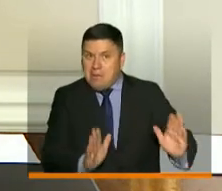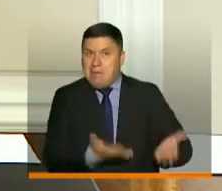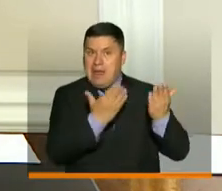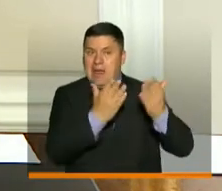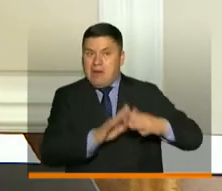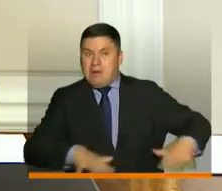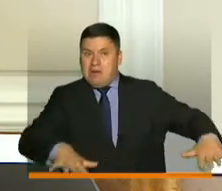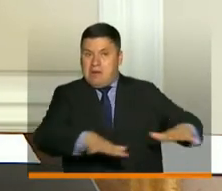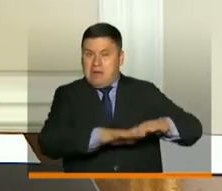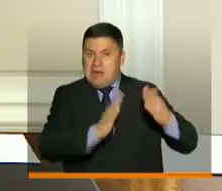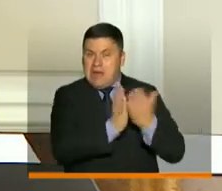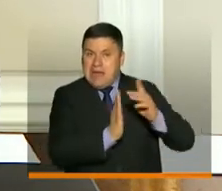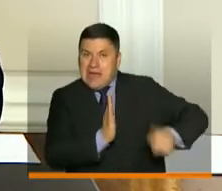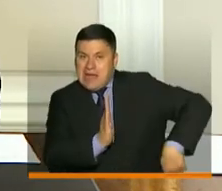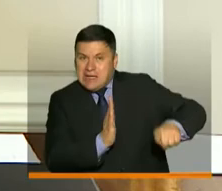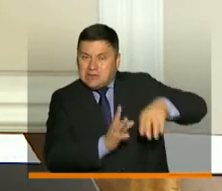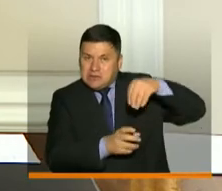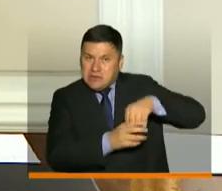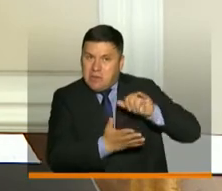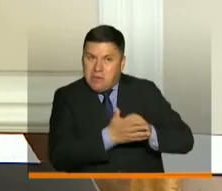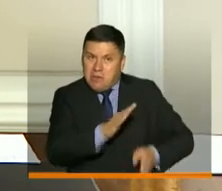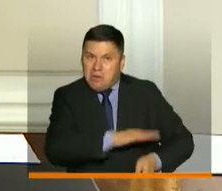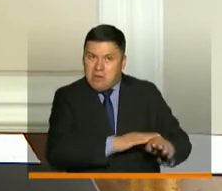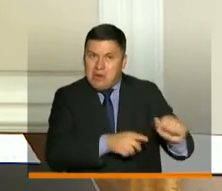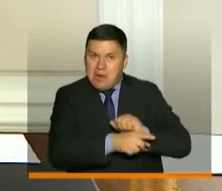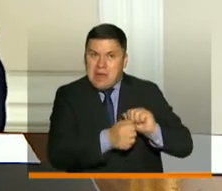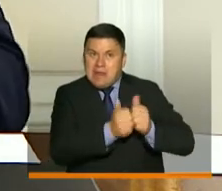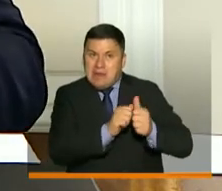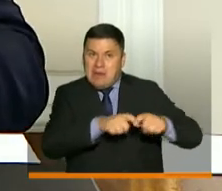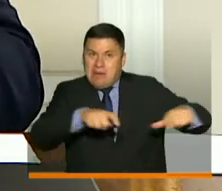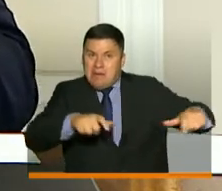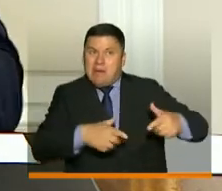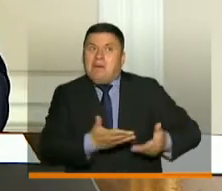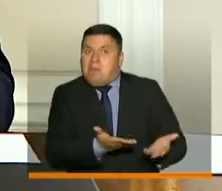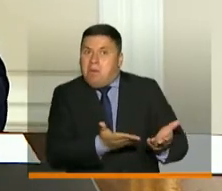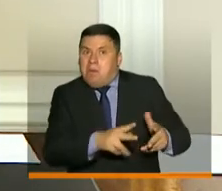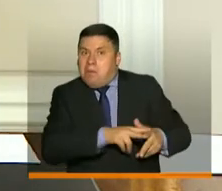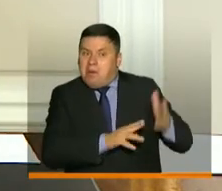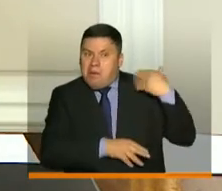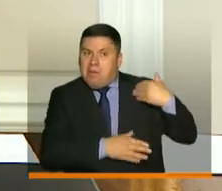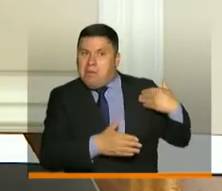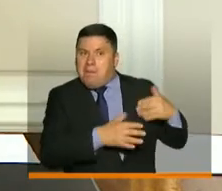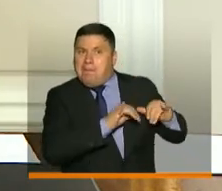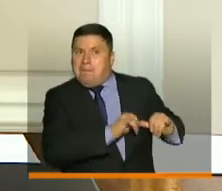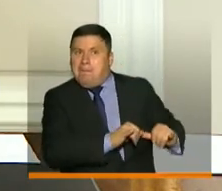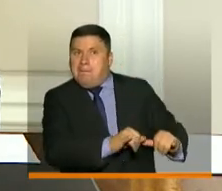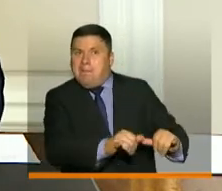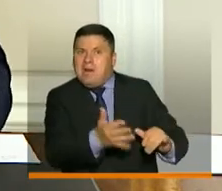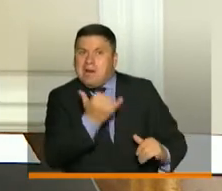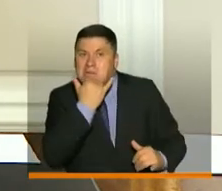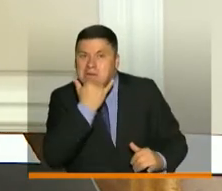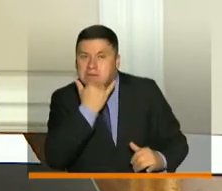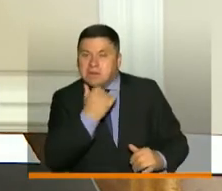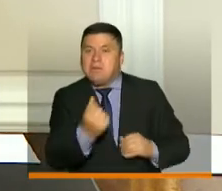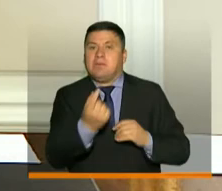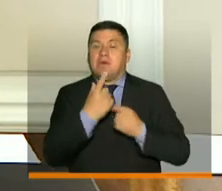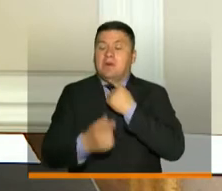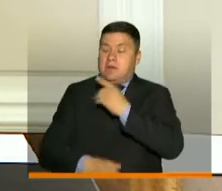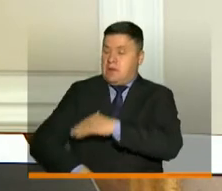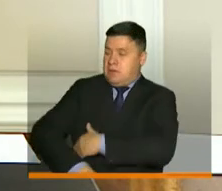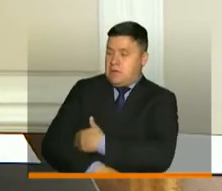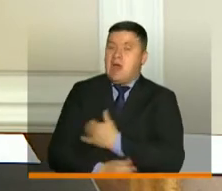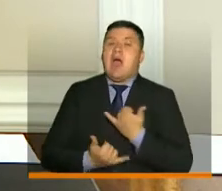los entornos escolares para la práctica deportiva y lo que tiene que ver con la formación integral de los niños. Pues como lo dice la